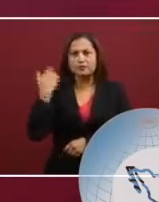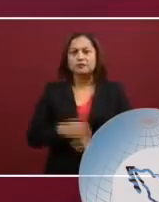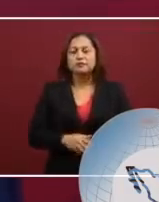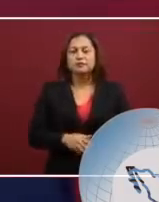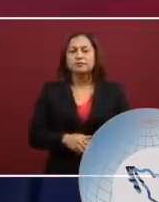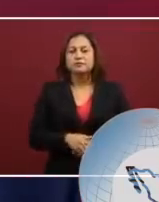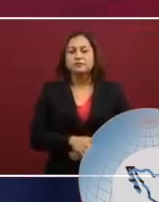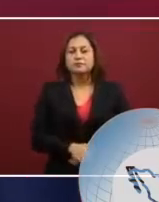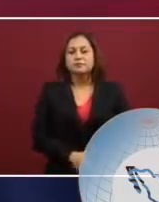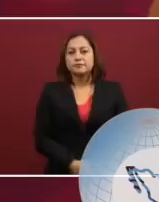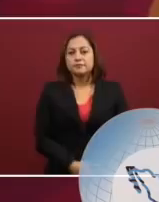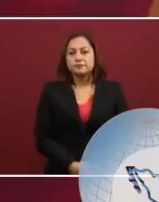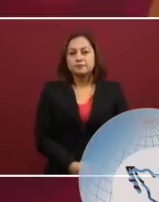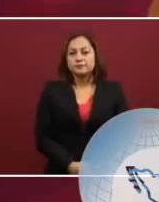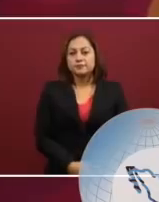el que